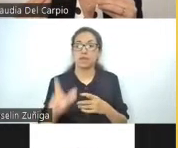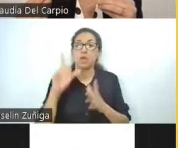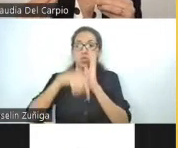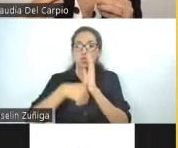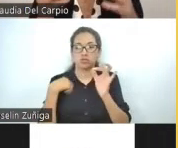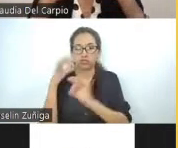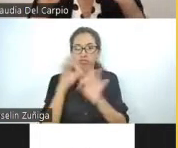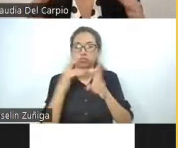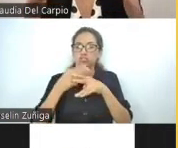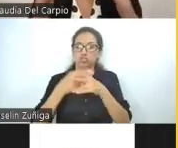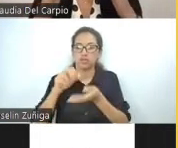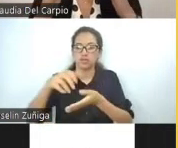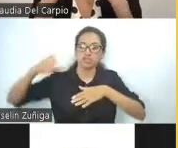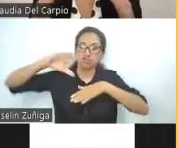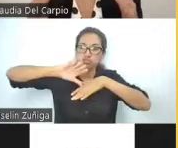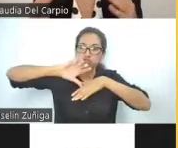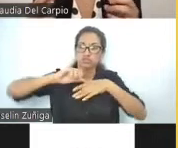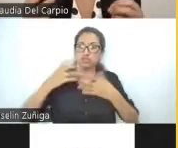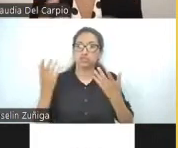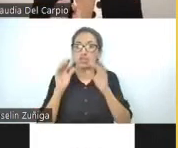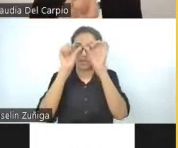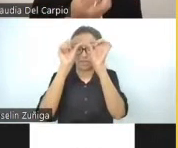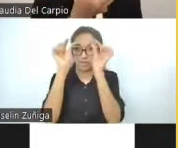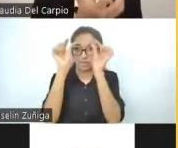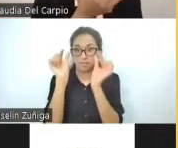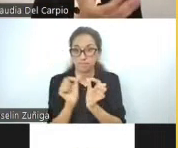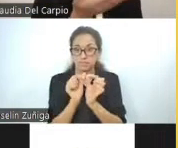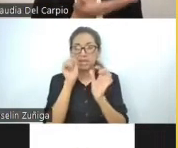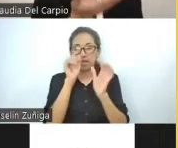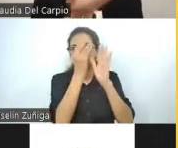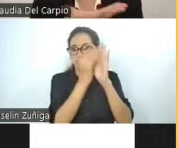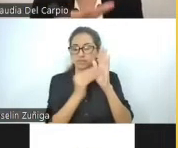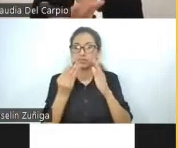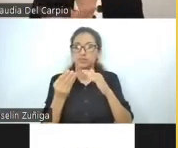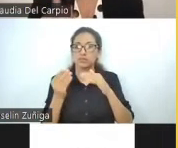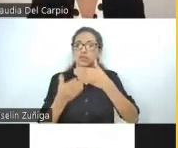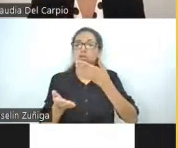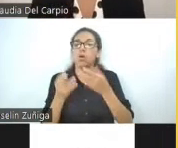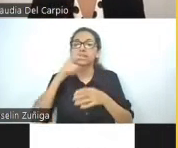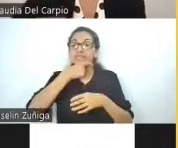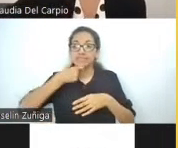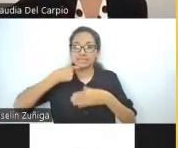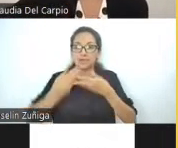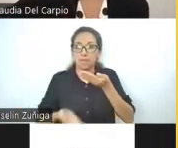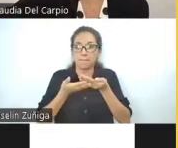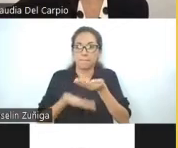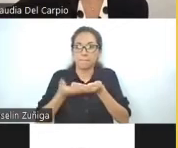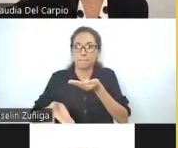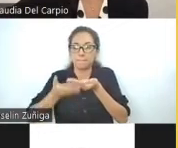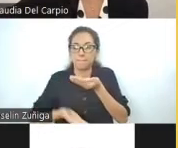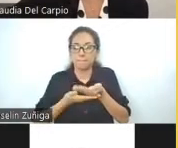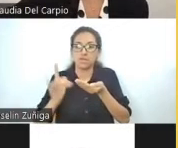más adelante, especialmente en los pliegues. El secado debe ser por toques y no